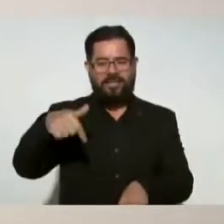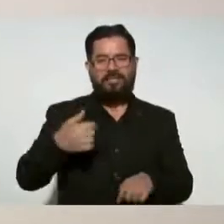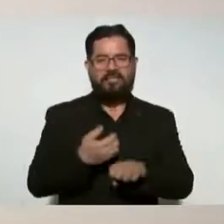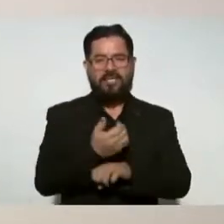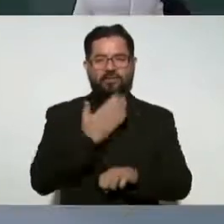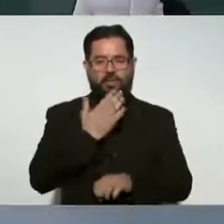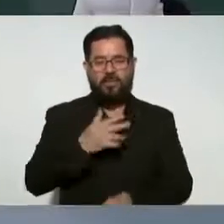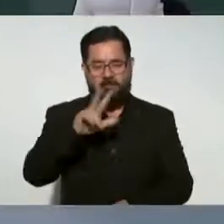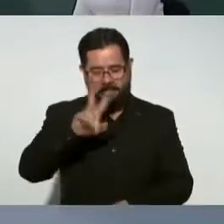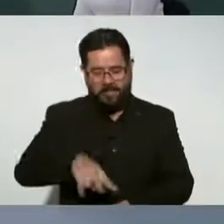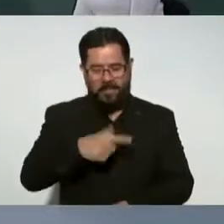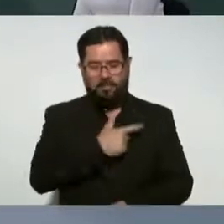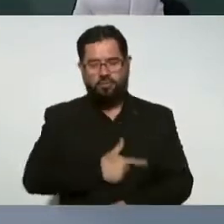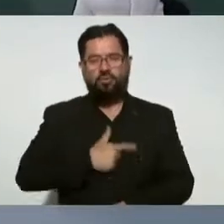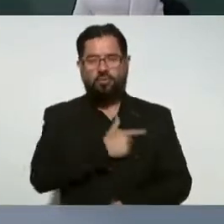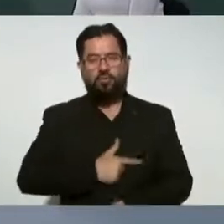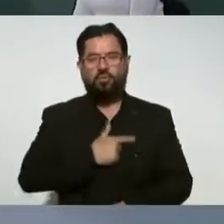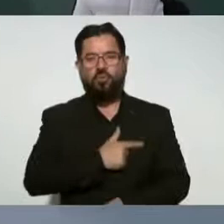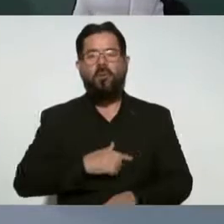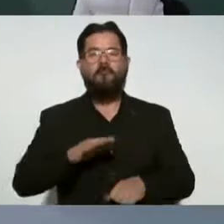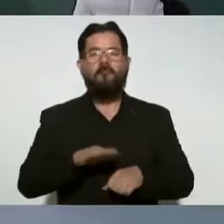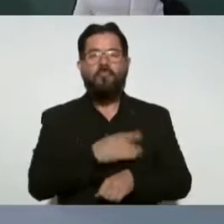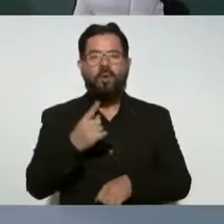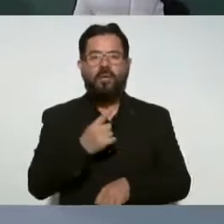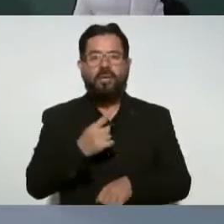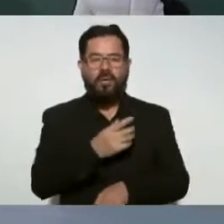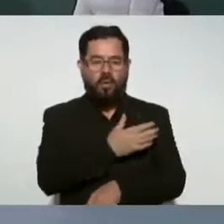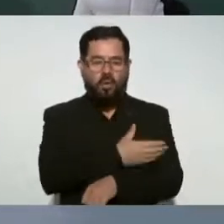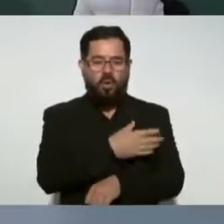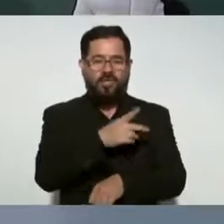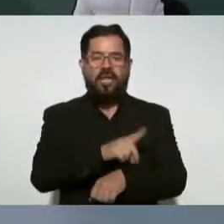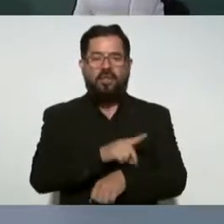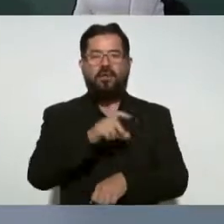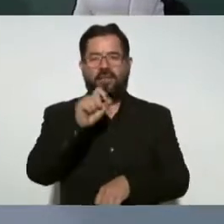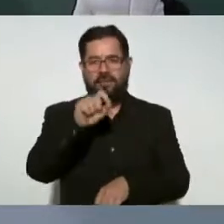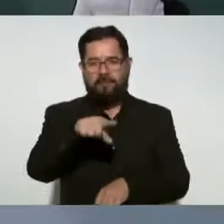la coordinadora del CONAVE.